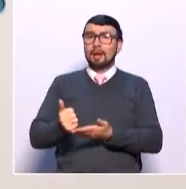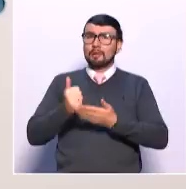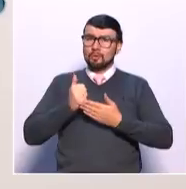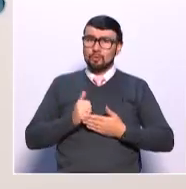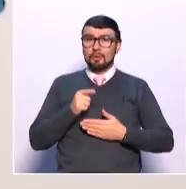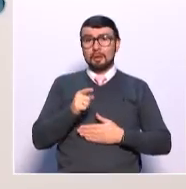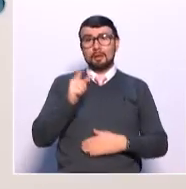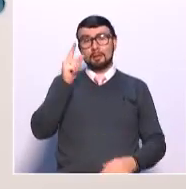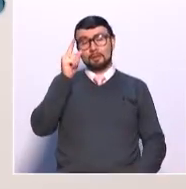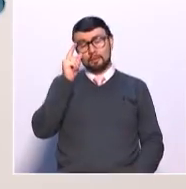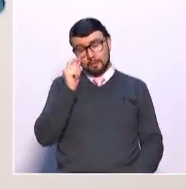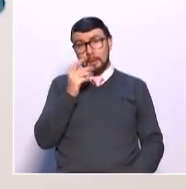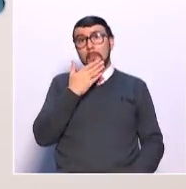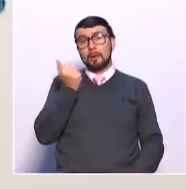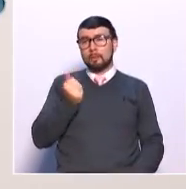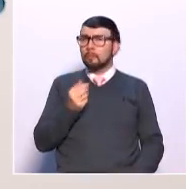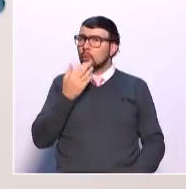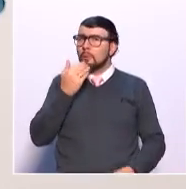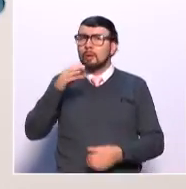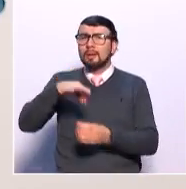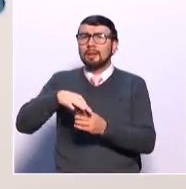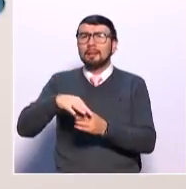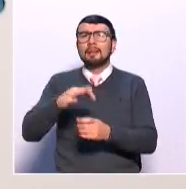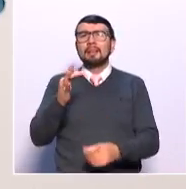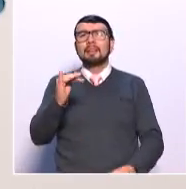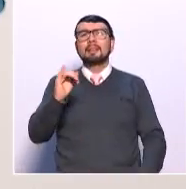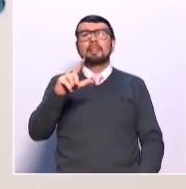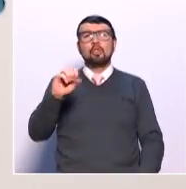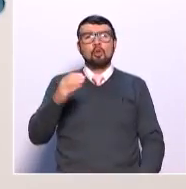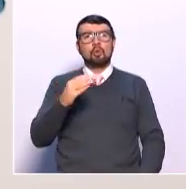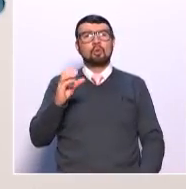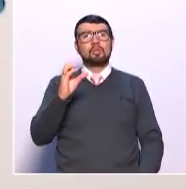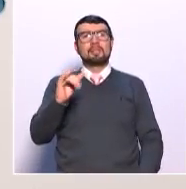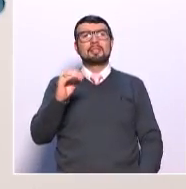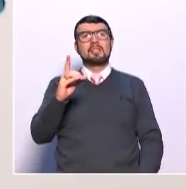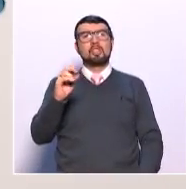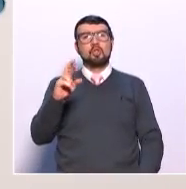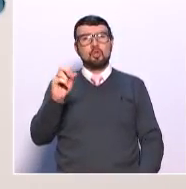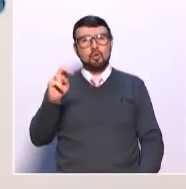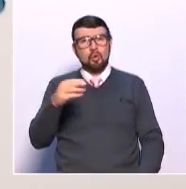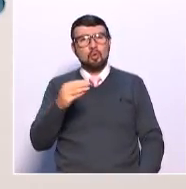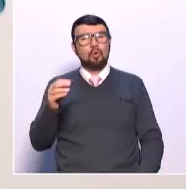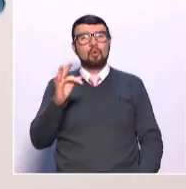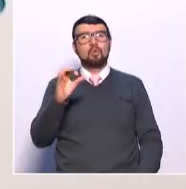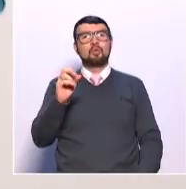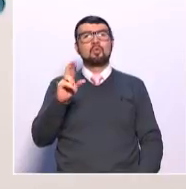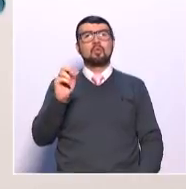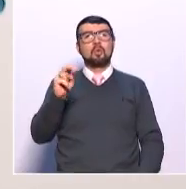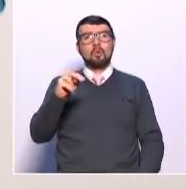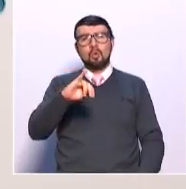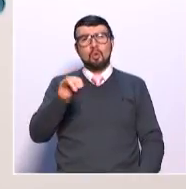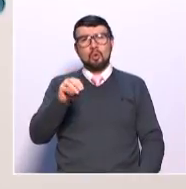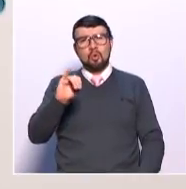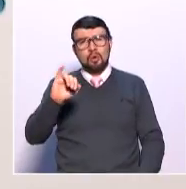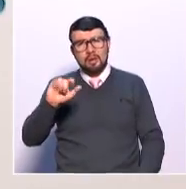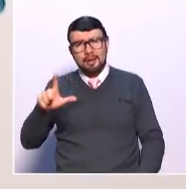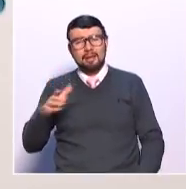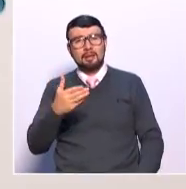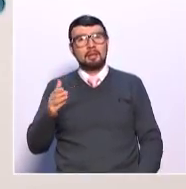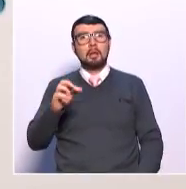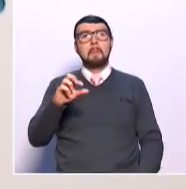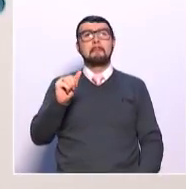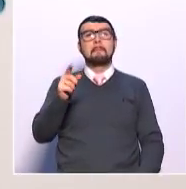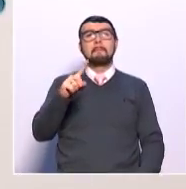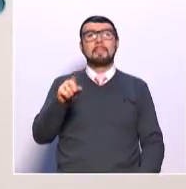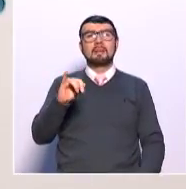por ejemplo el tilo el sidrón el toronjil la pasiflora que las paz y